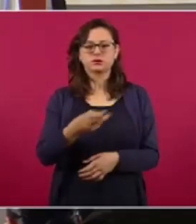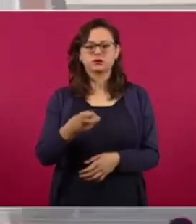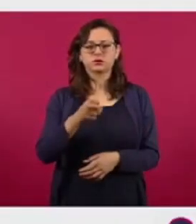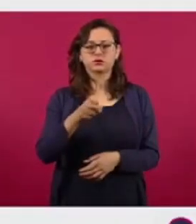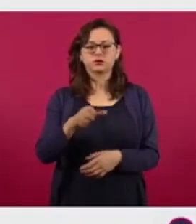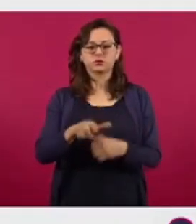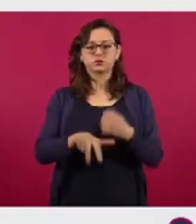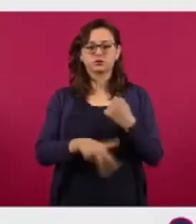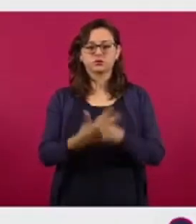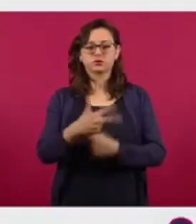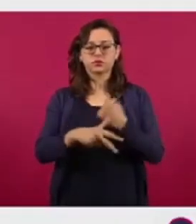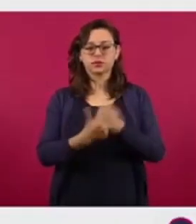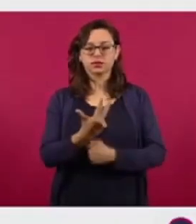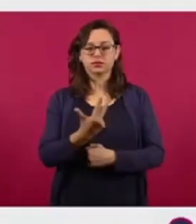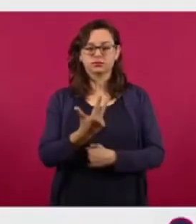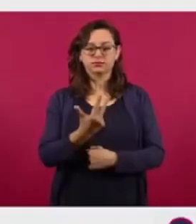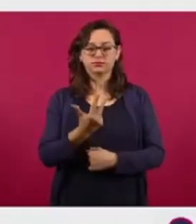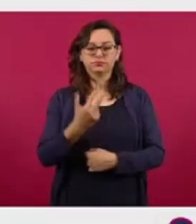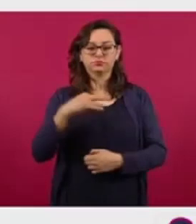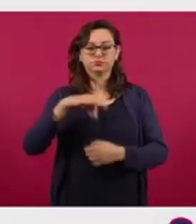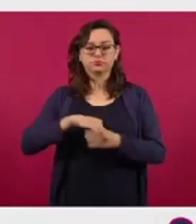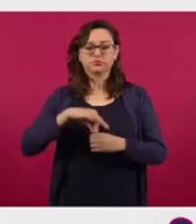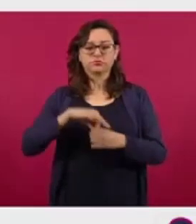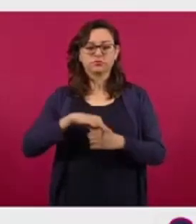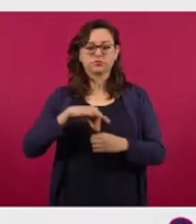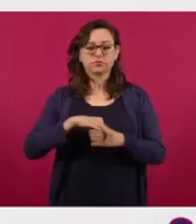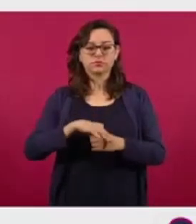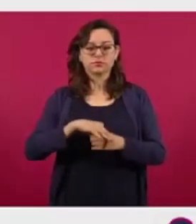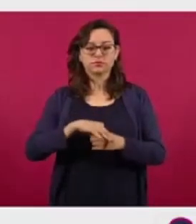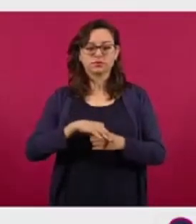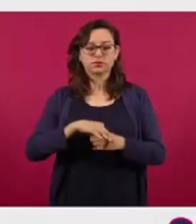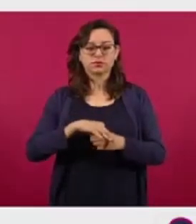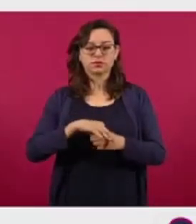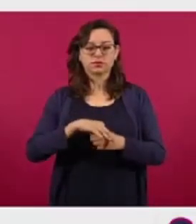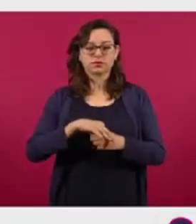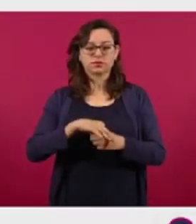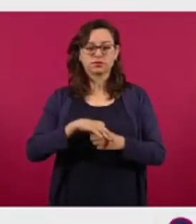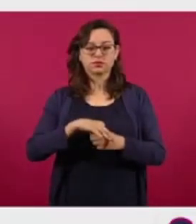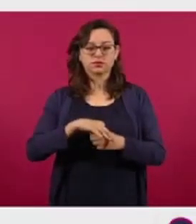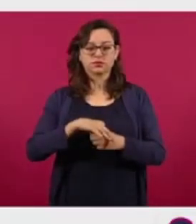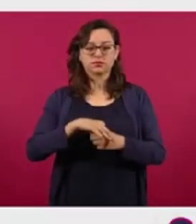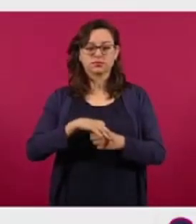628.213 para el candidato de la